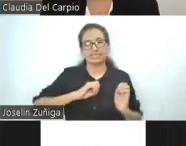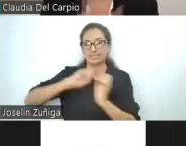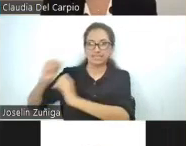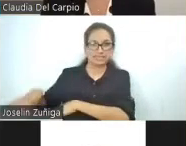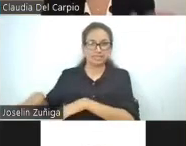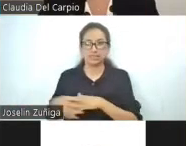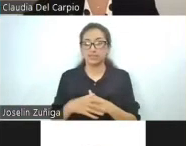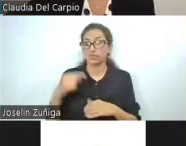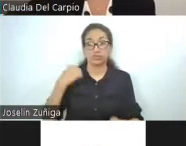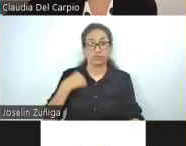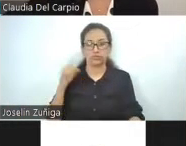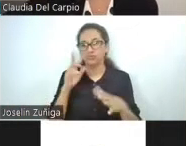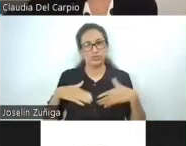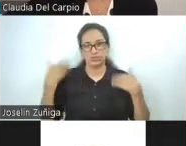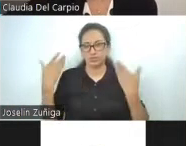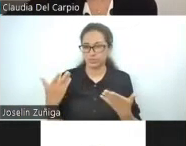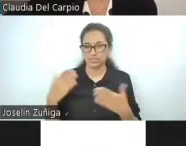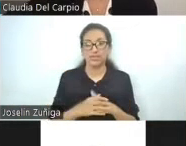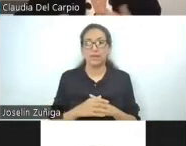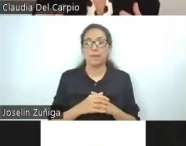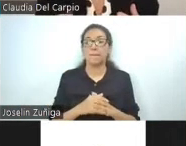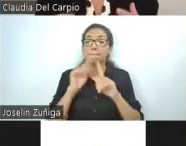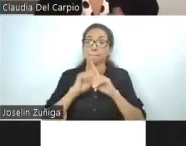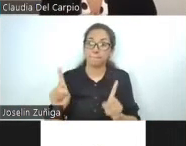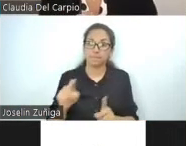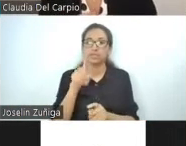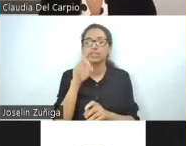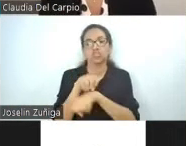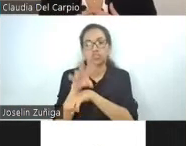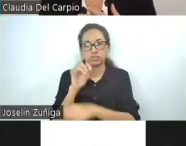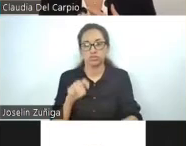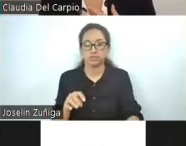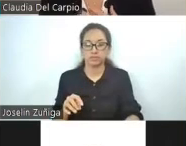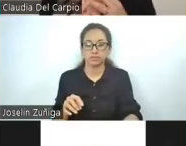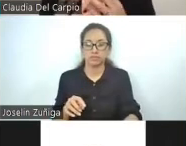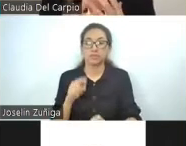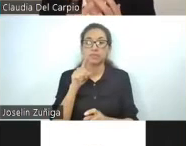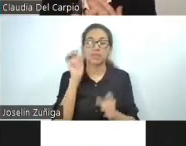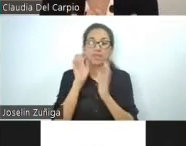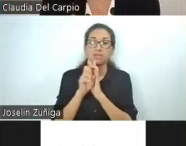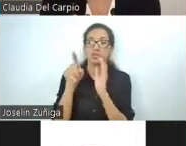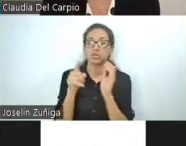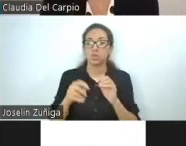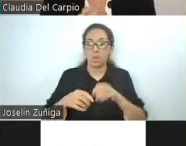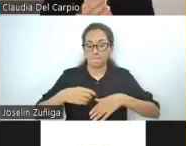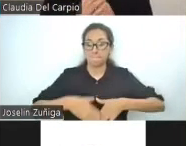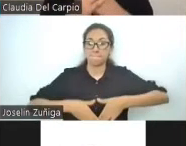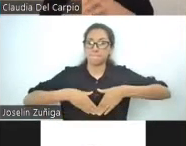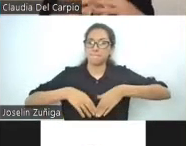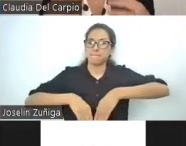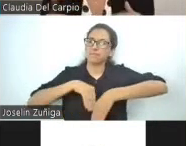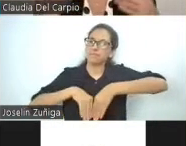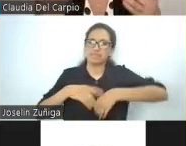Personalmente yo no puedo dormir sin ropa interior, pero digamos, si tienes una piel muy sensible y